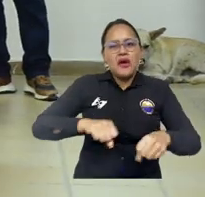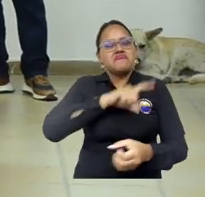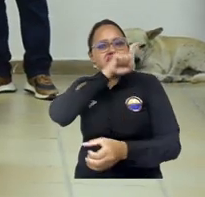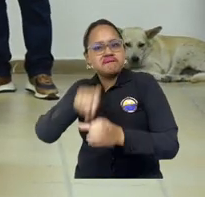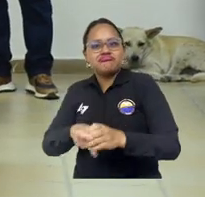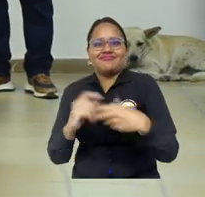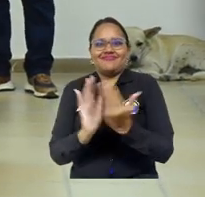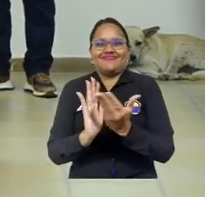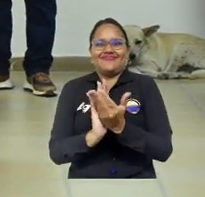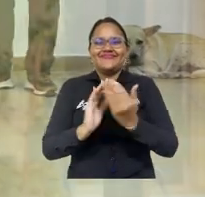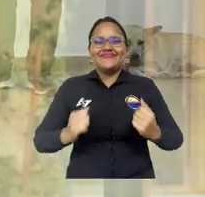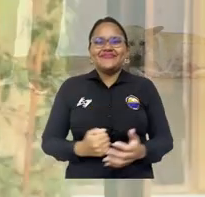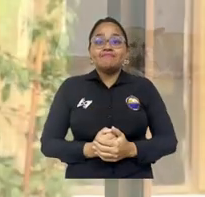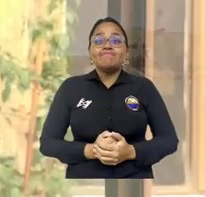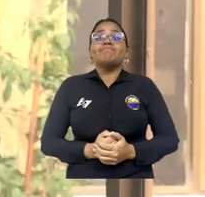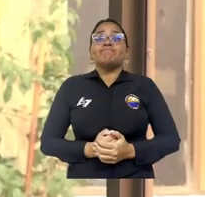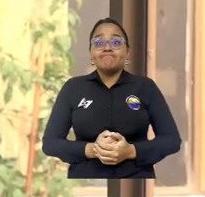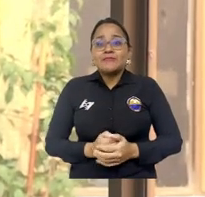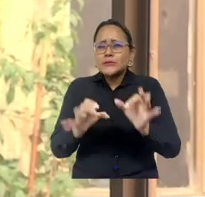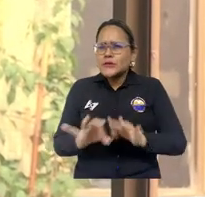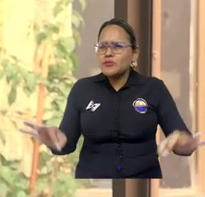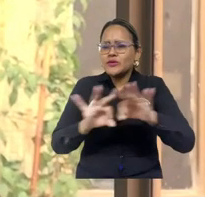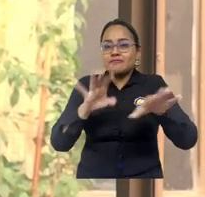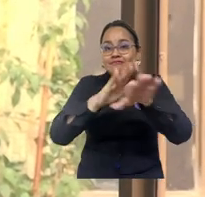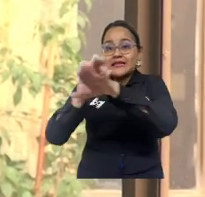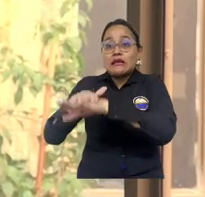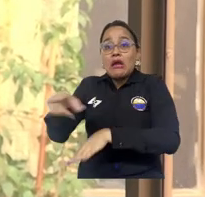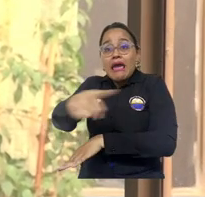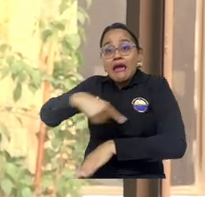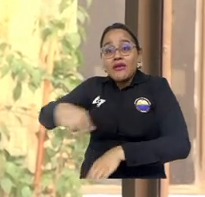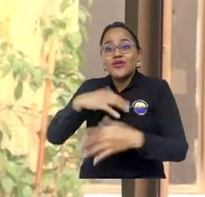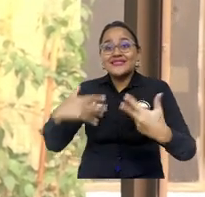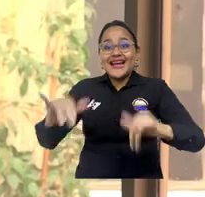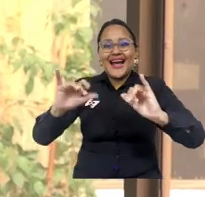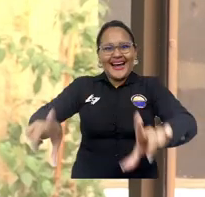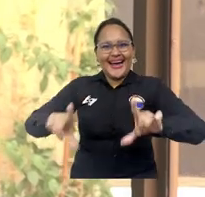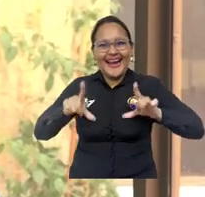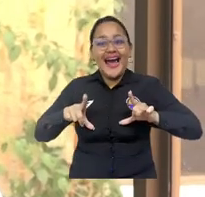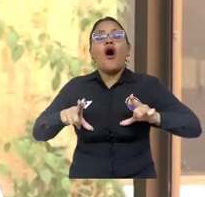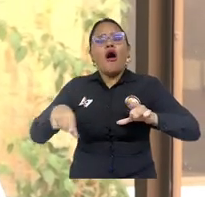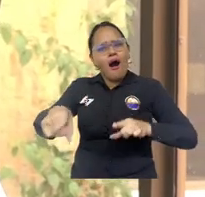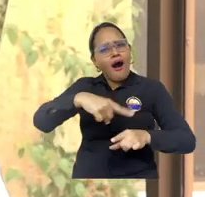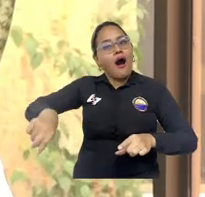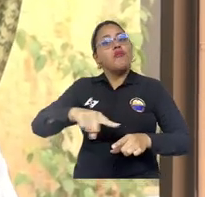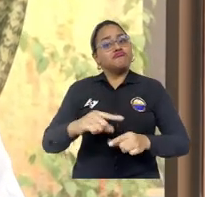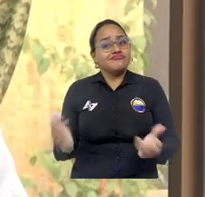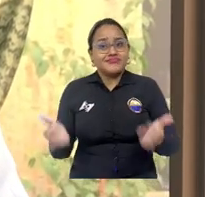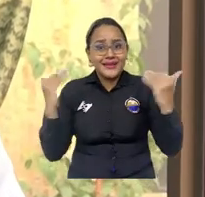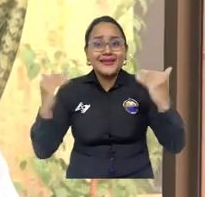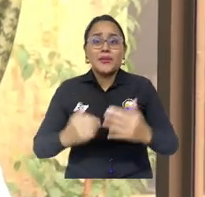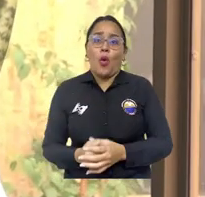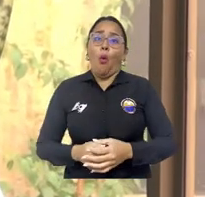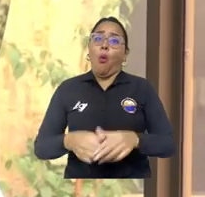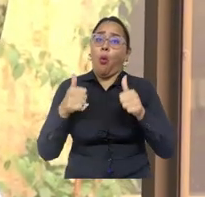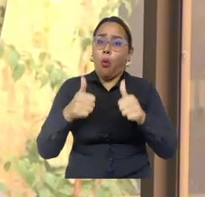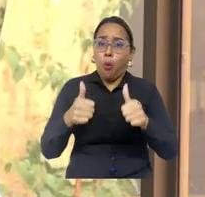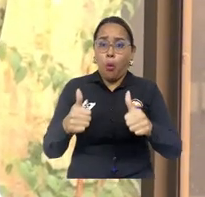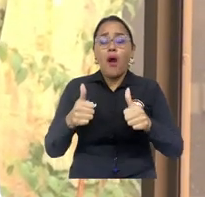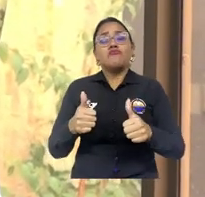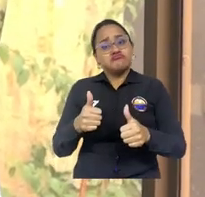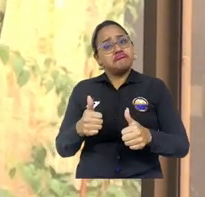educativas del distrito. Lo importante para destacar en los graduados es que la empleabilidad de este programa está por encima